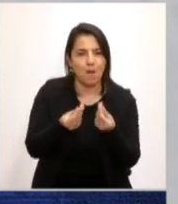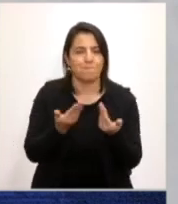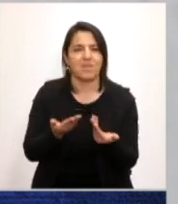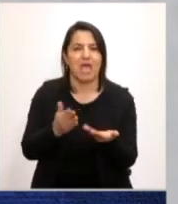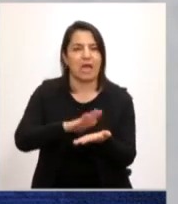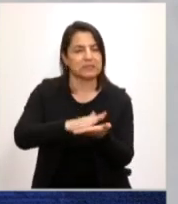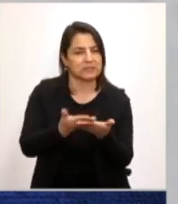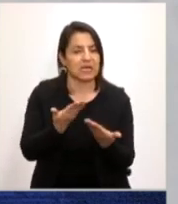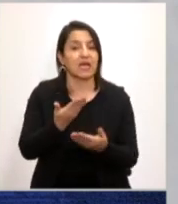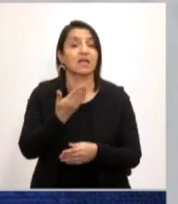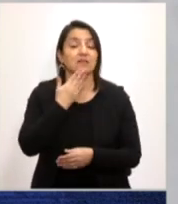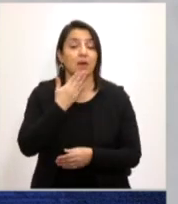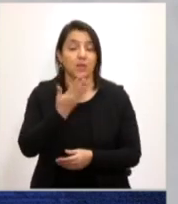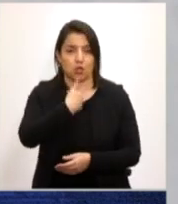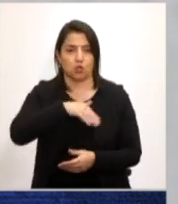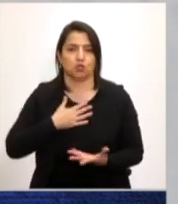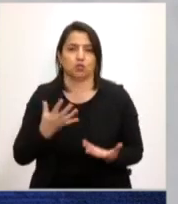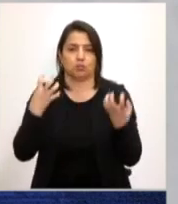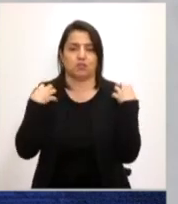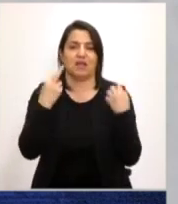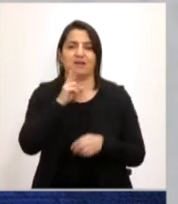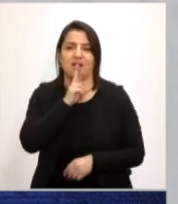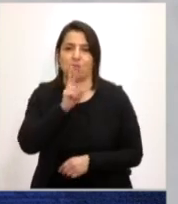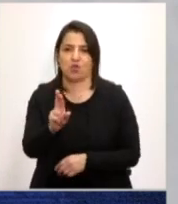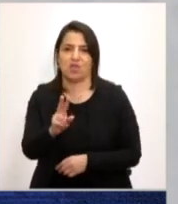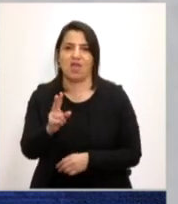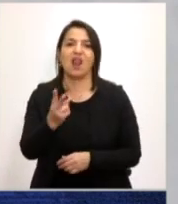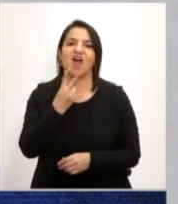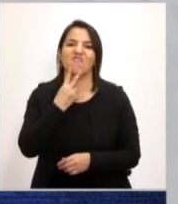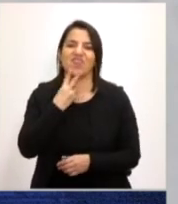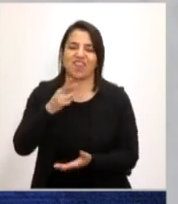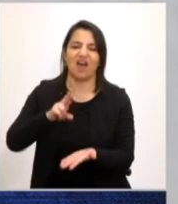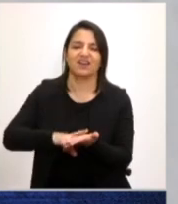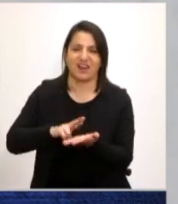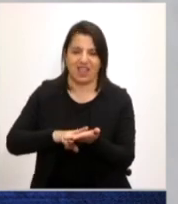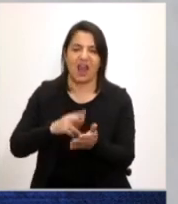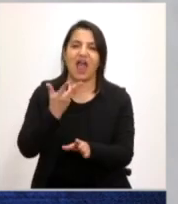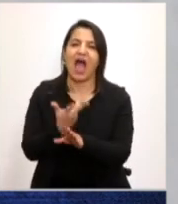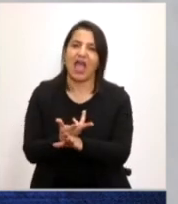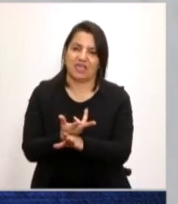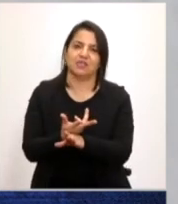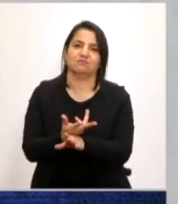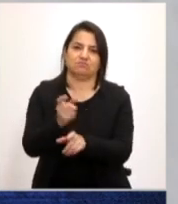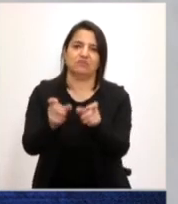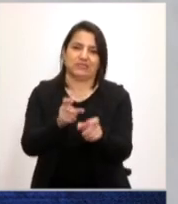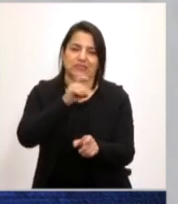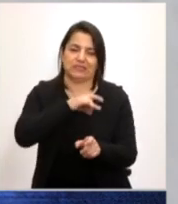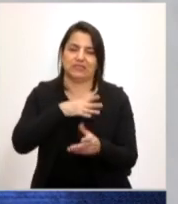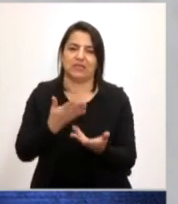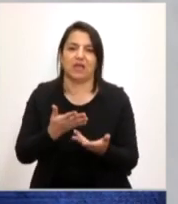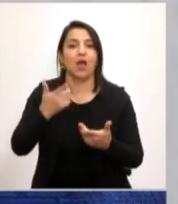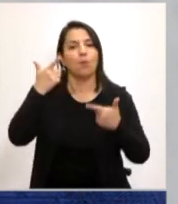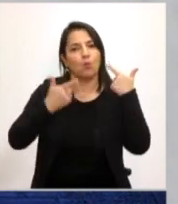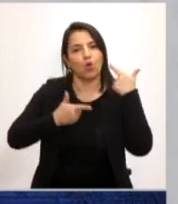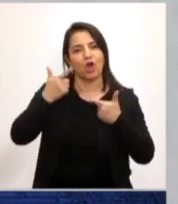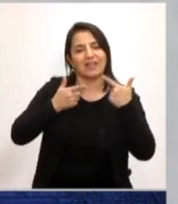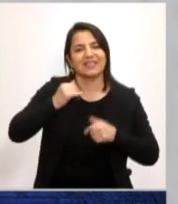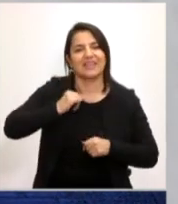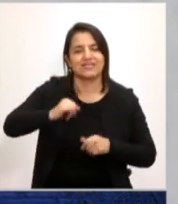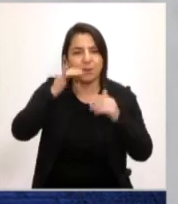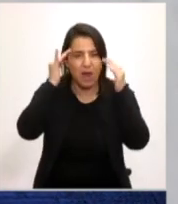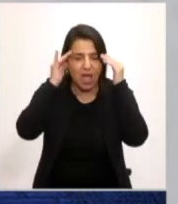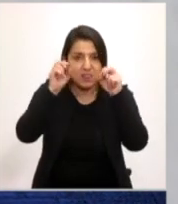parte de nuestra responsabilidad responder a la vida misma, a la vida real que existe en nuestro país. Y por eso la política debe estar siempre